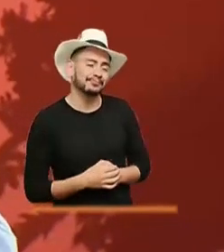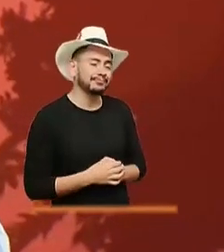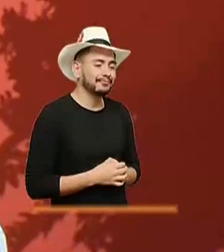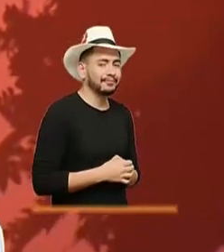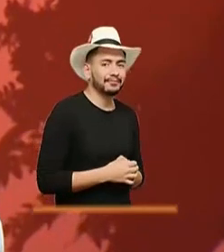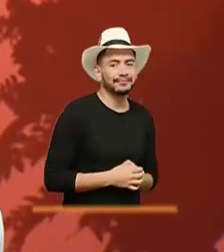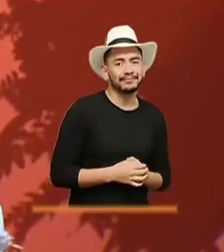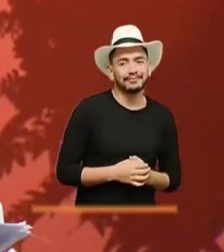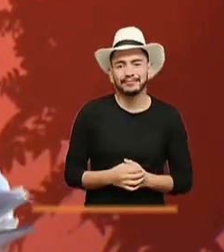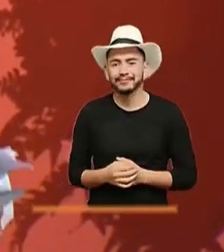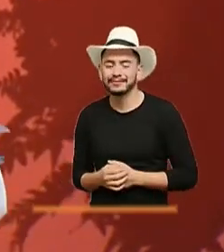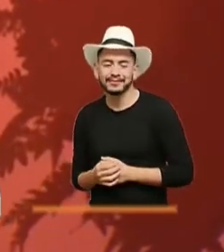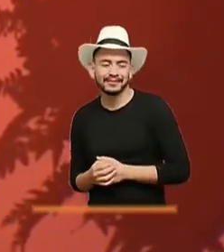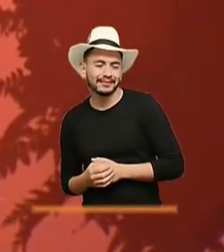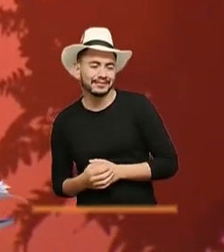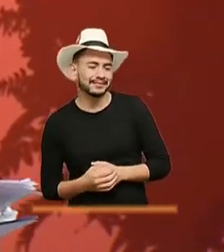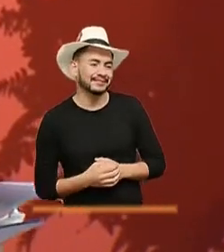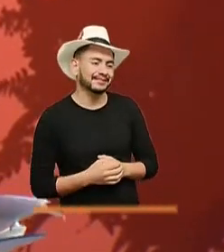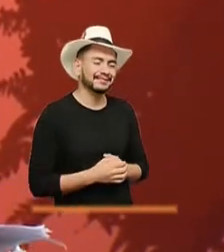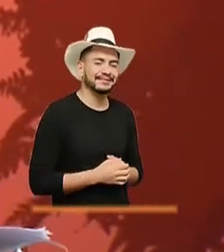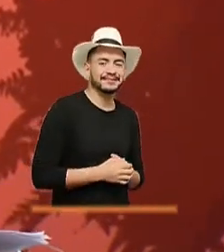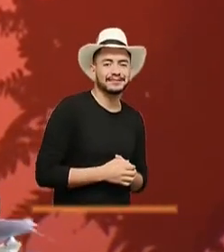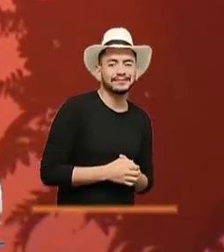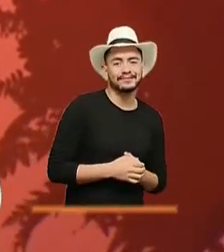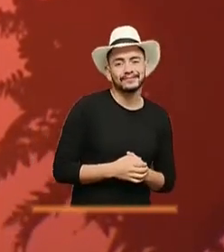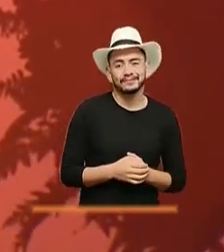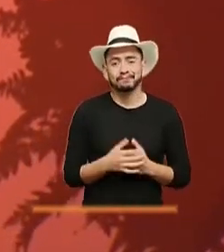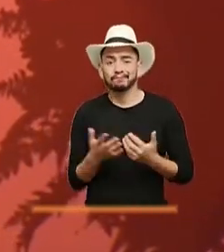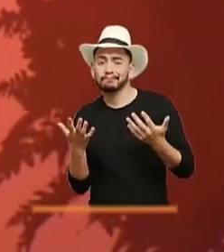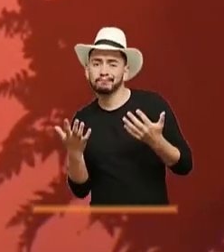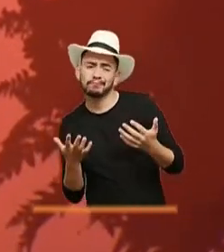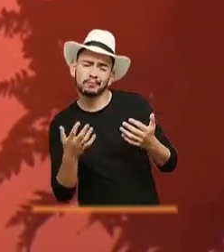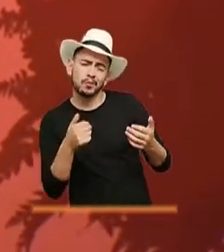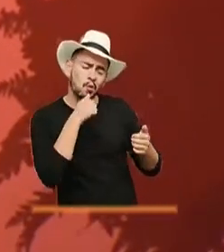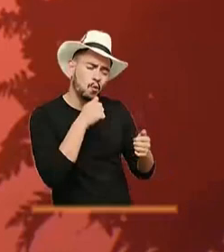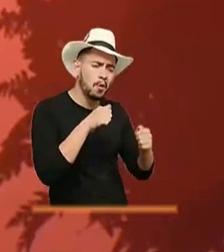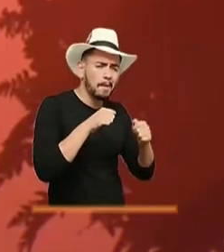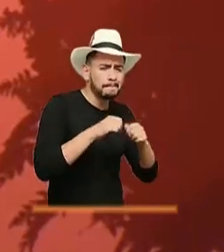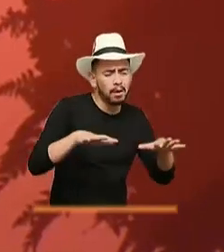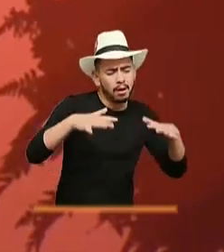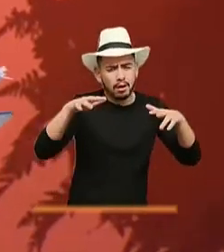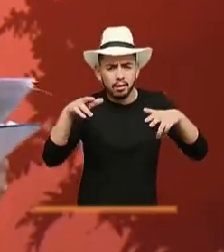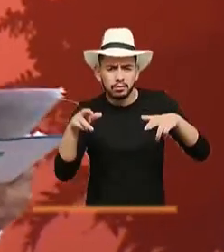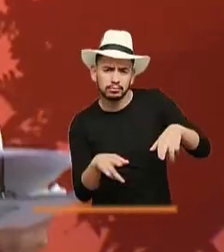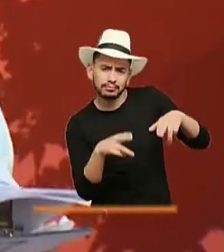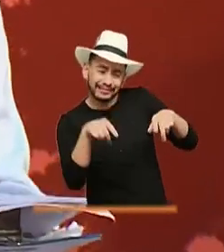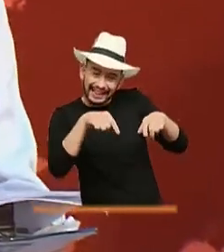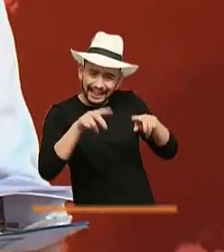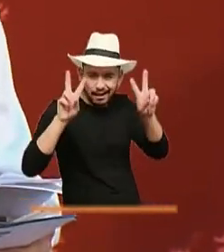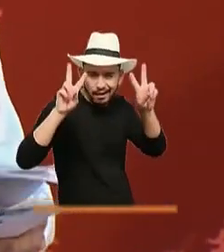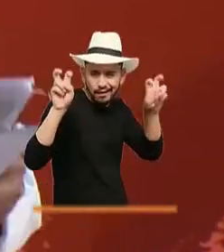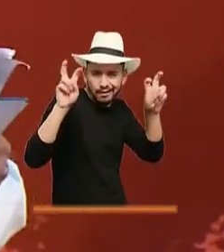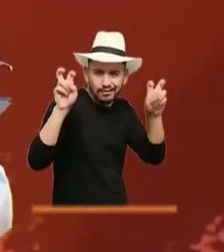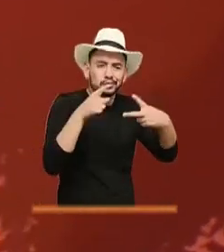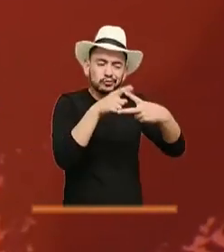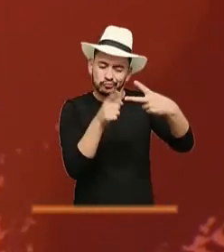El mar. Ah, bueno, dice aquí controversia. El mar o el río es la controversia. El mar o el río.